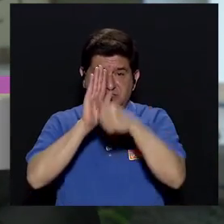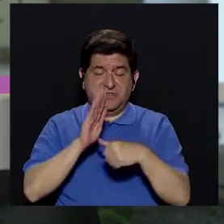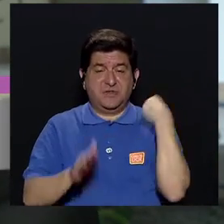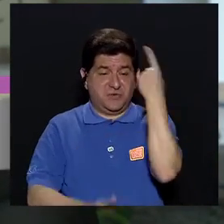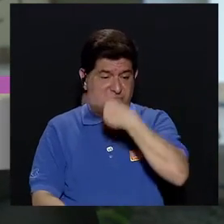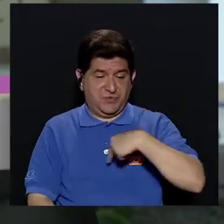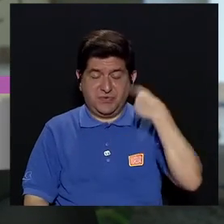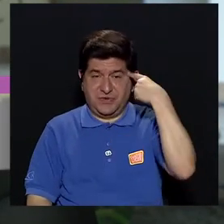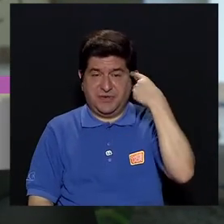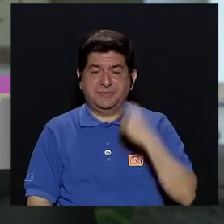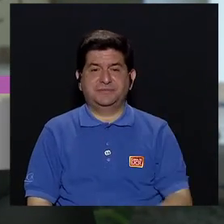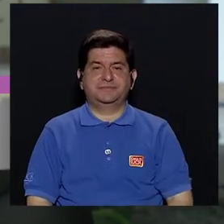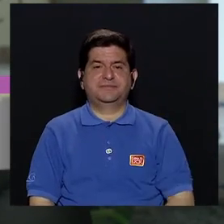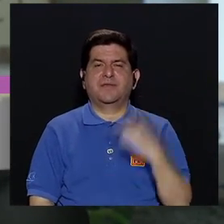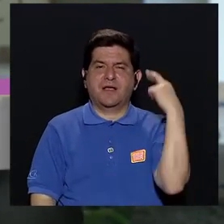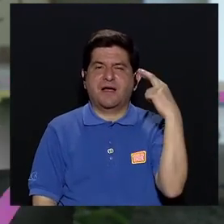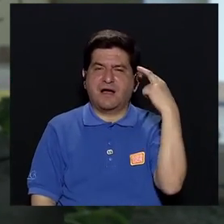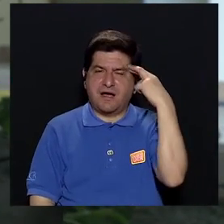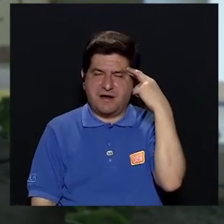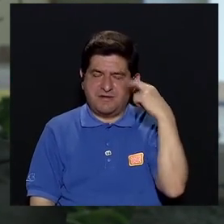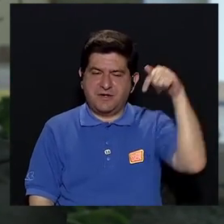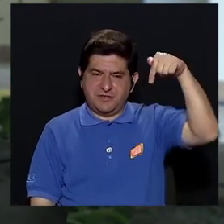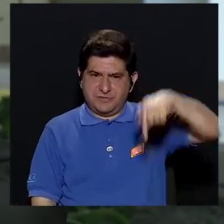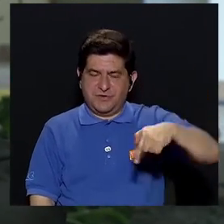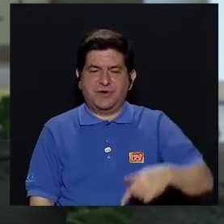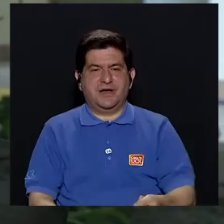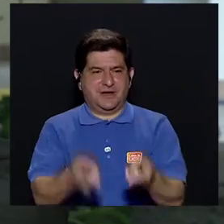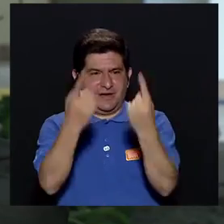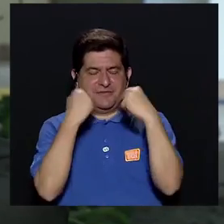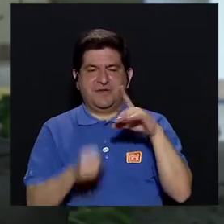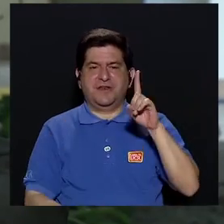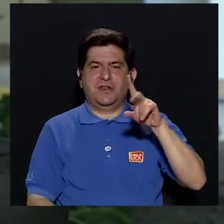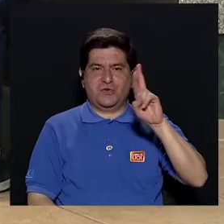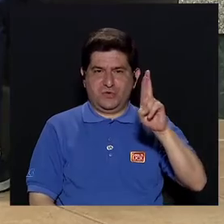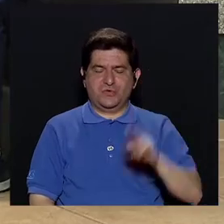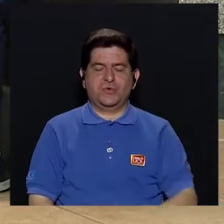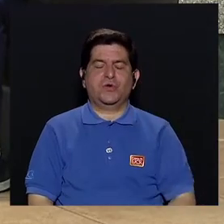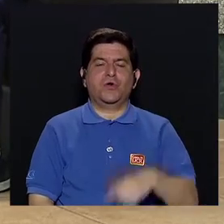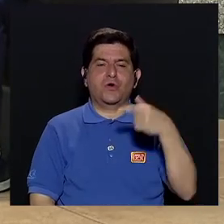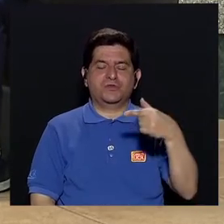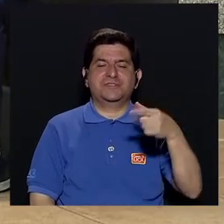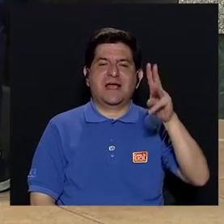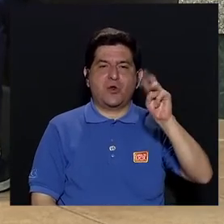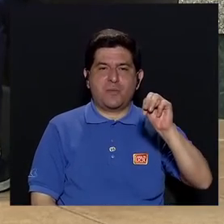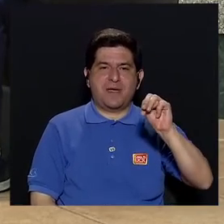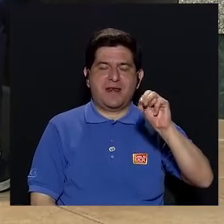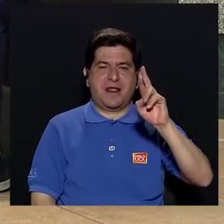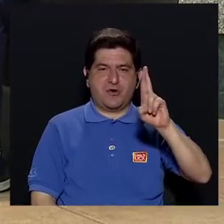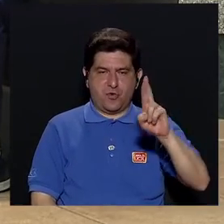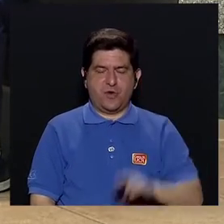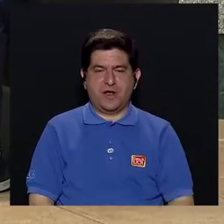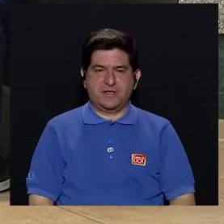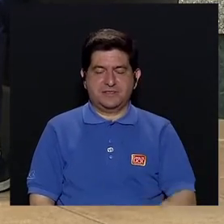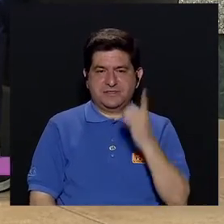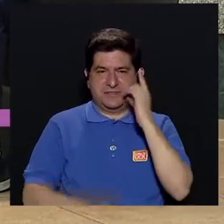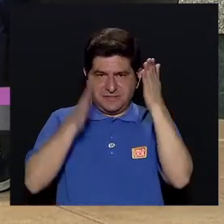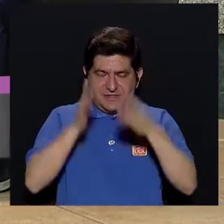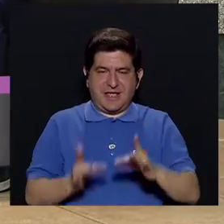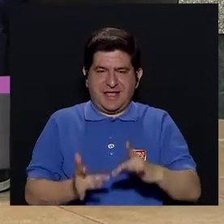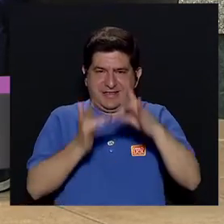cirugía maxilofacial y para esto contamos con la presencia del doctor Gonzalo Mena Rojas, quien es